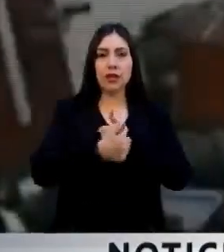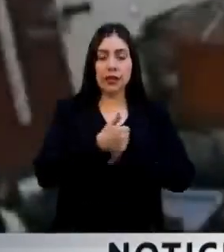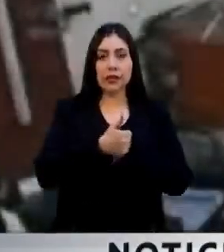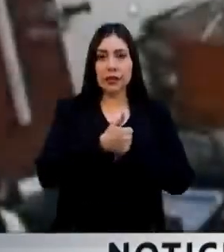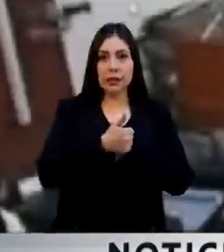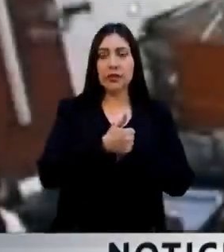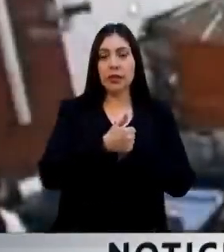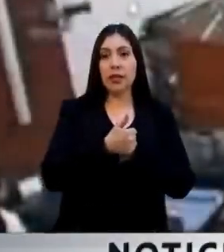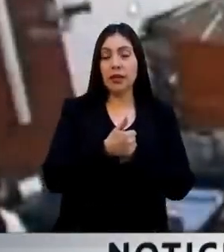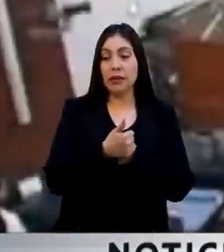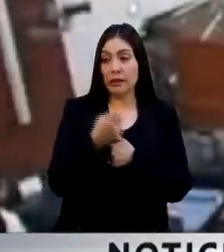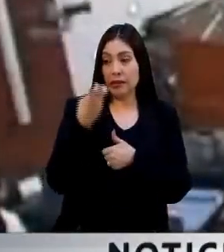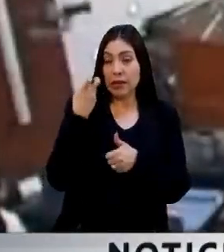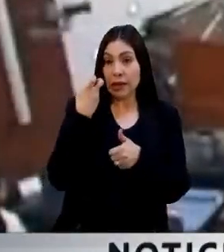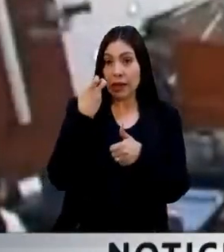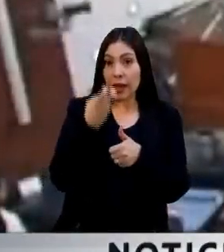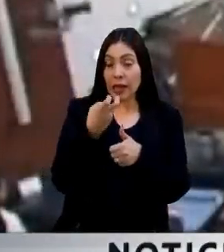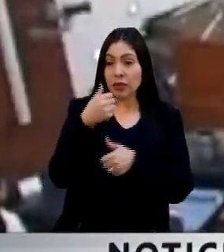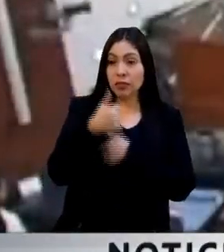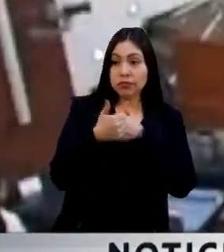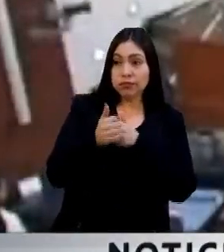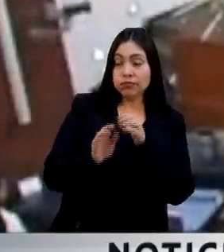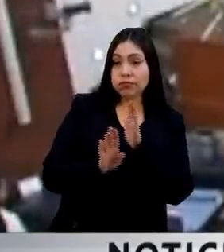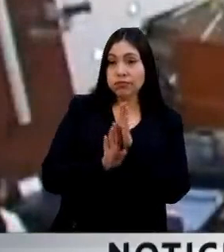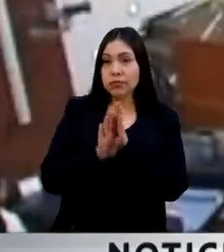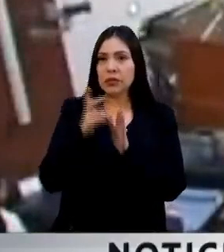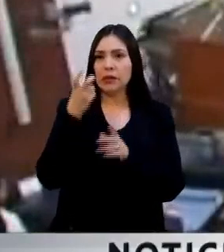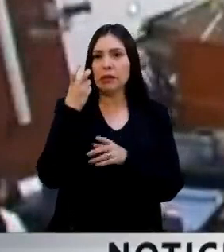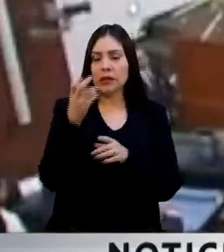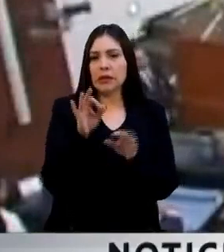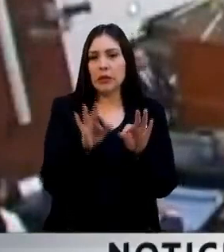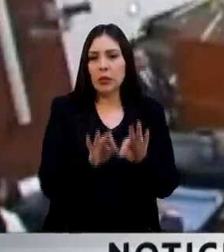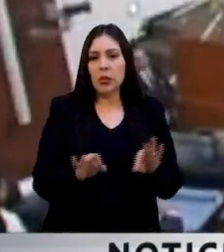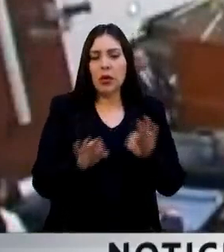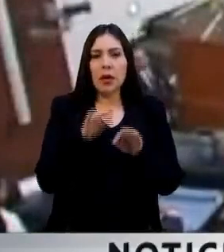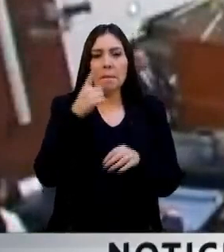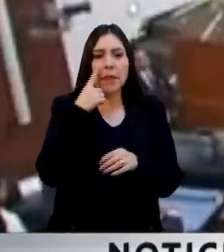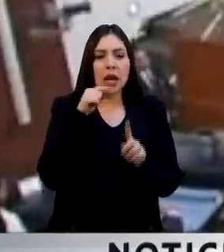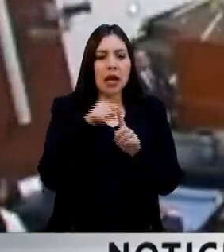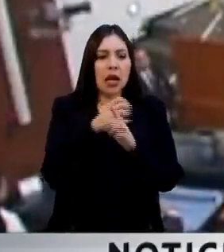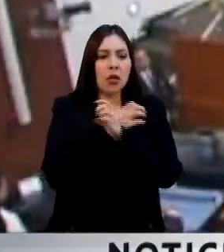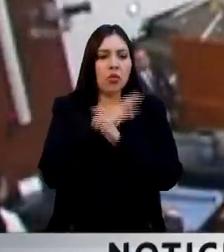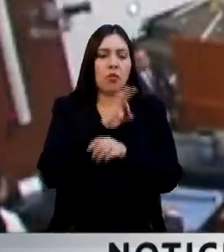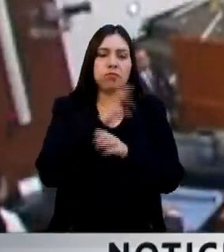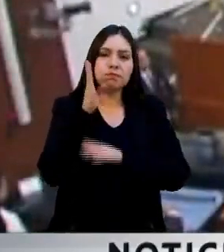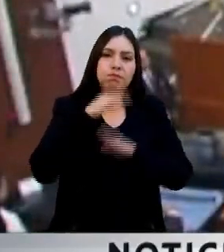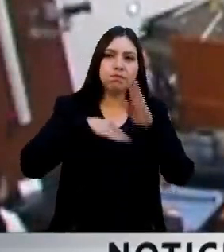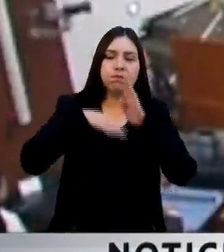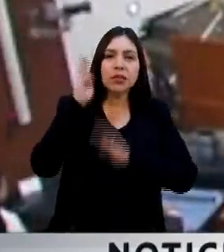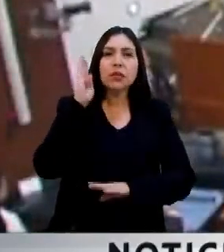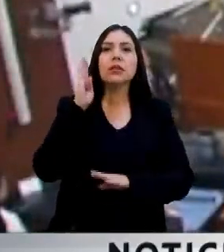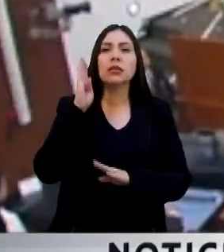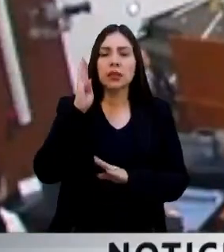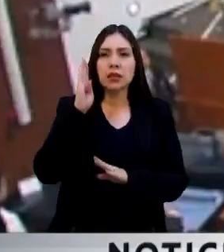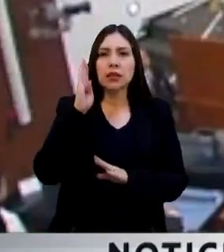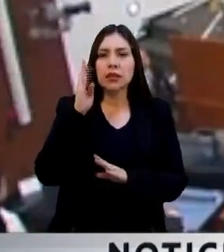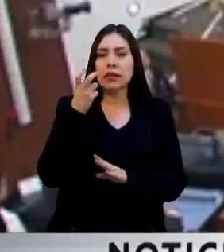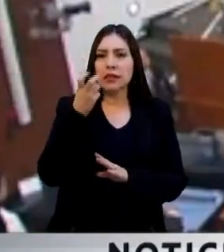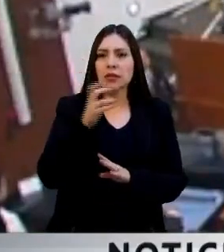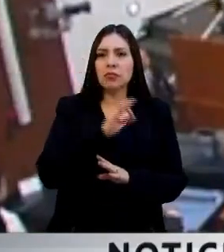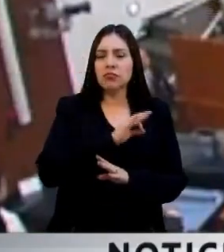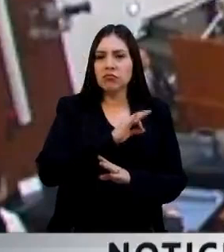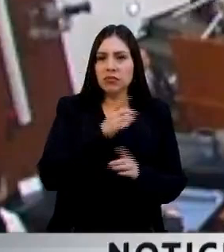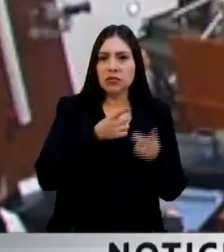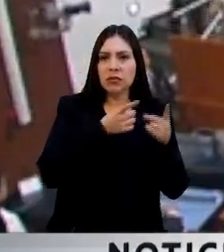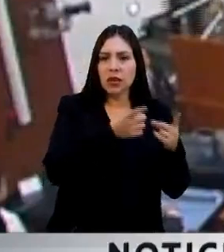radica el éxito de la educación, llevando la conectividad no